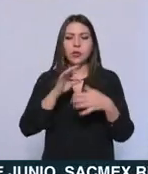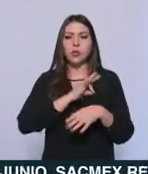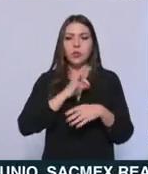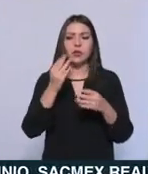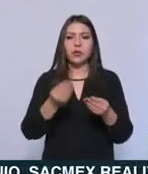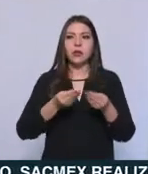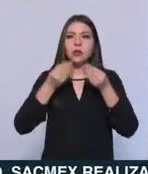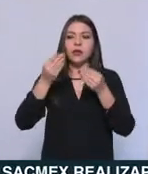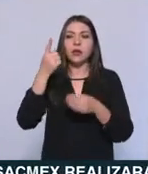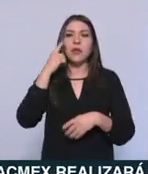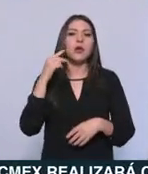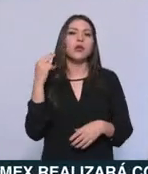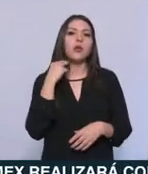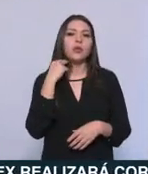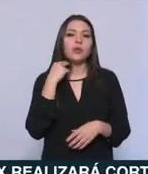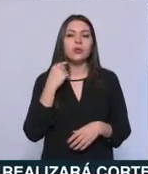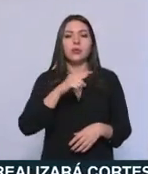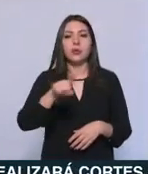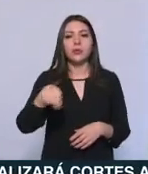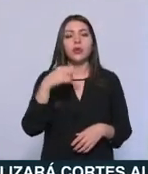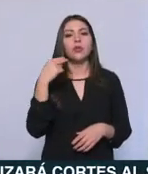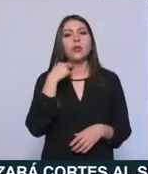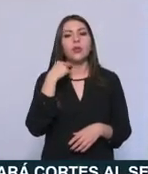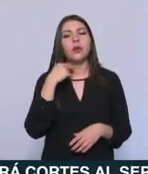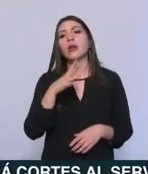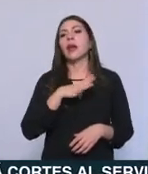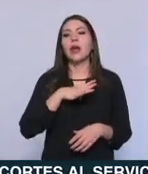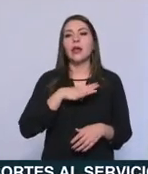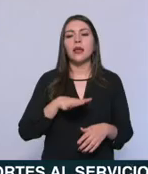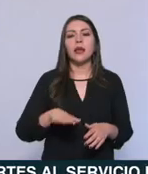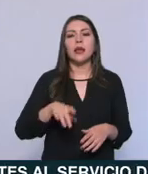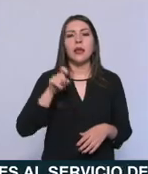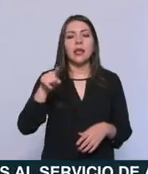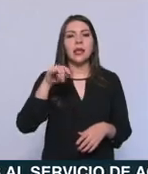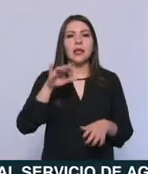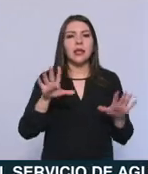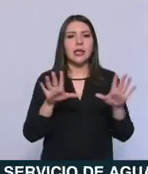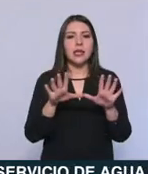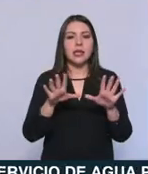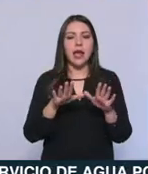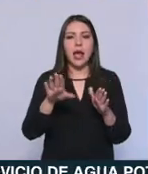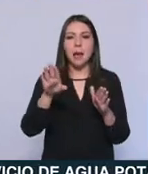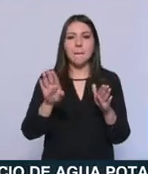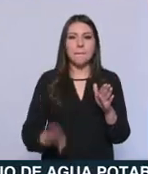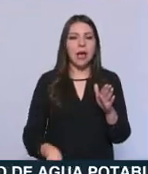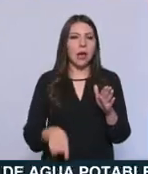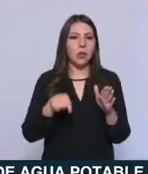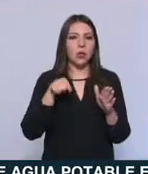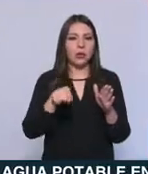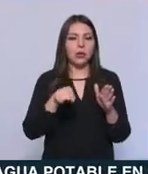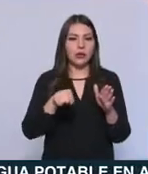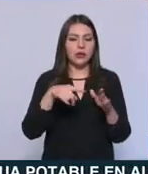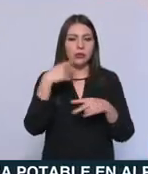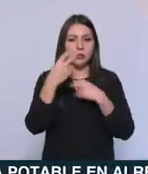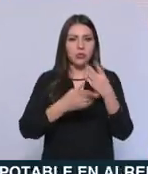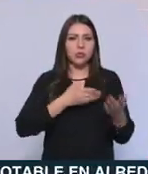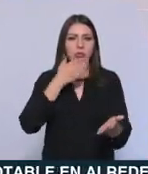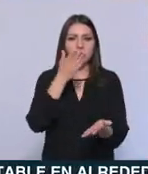Los notarios los tenemos en planta baja ahora, directamente ahí pueden